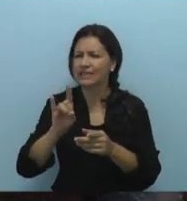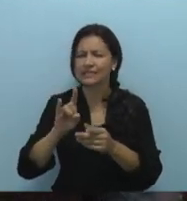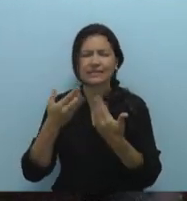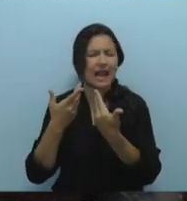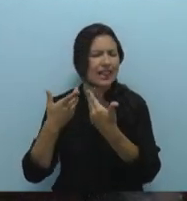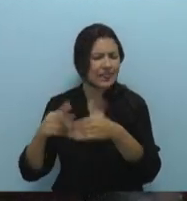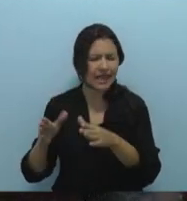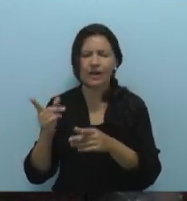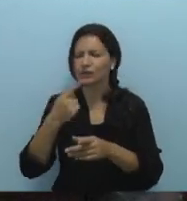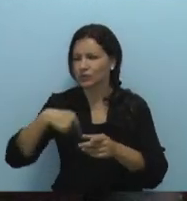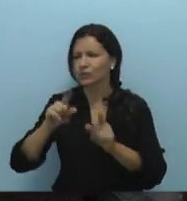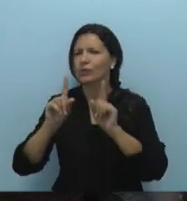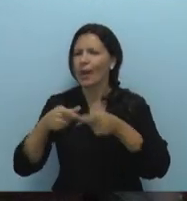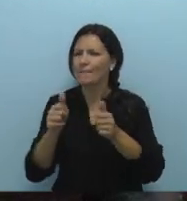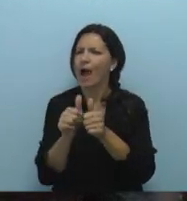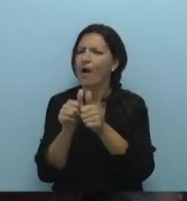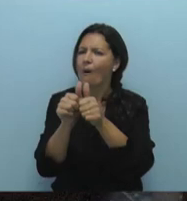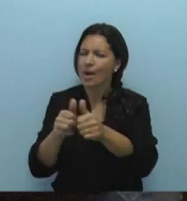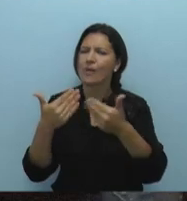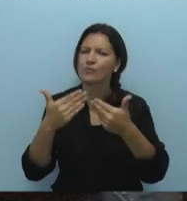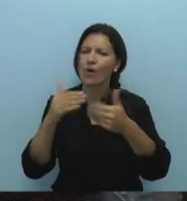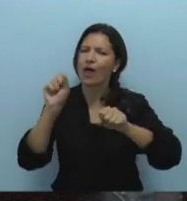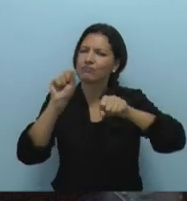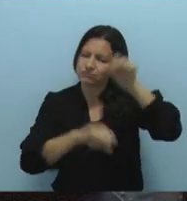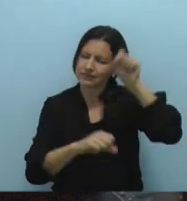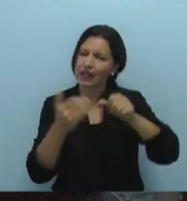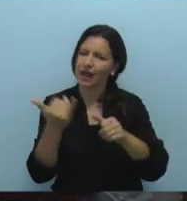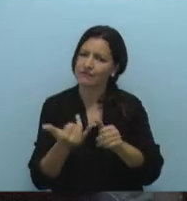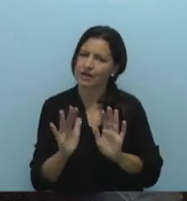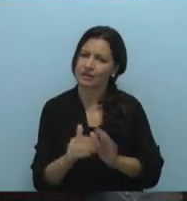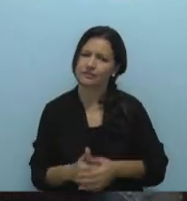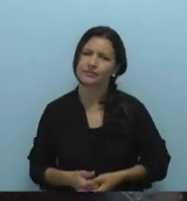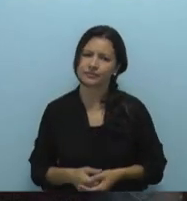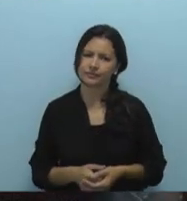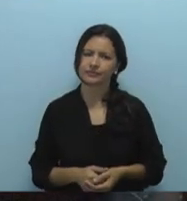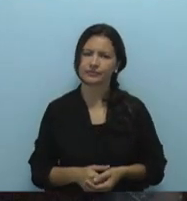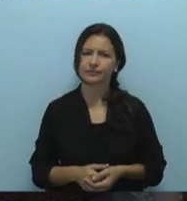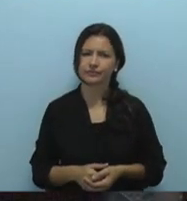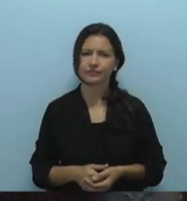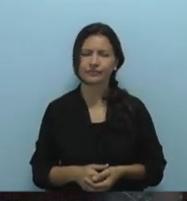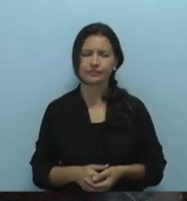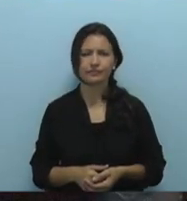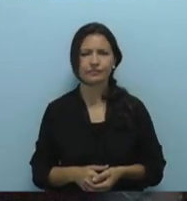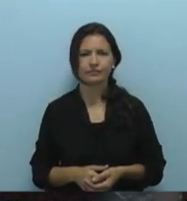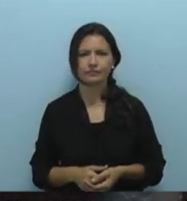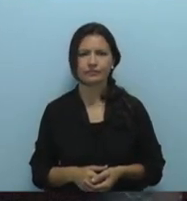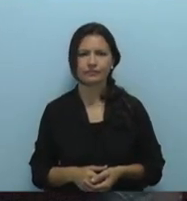y tenemos que acompañarlos para que puedan finalmente graduarse y ser profesionales en Argentina.